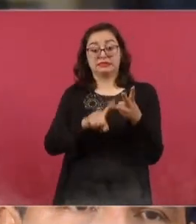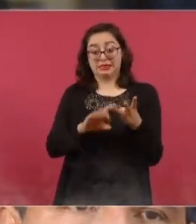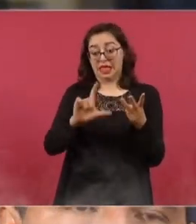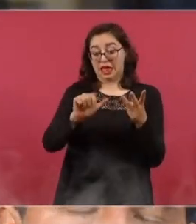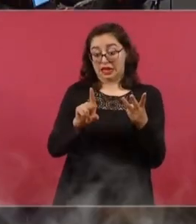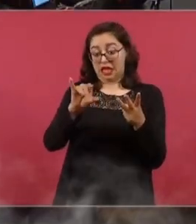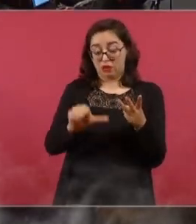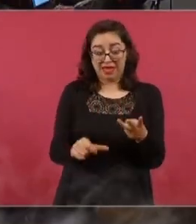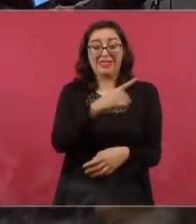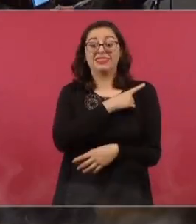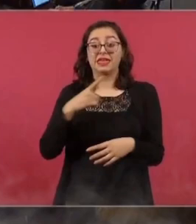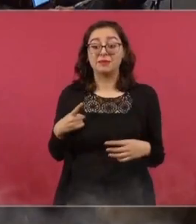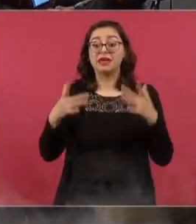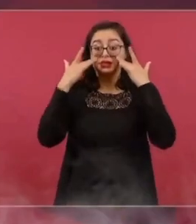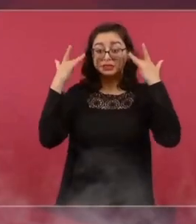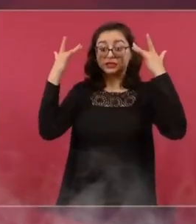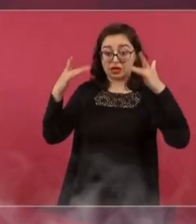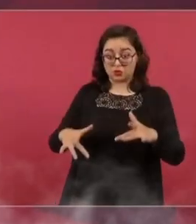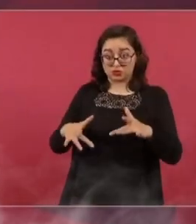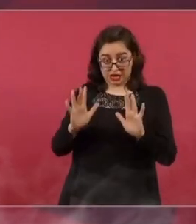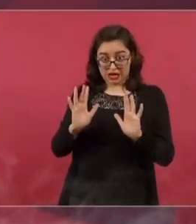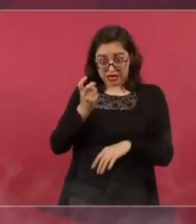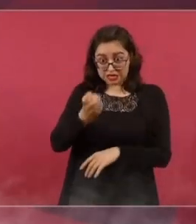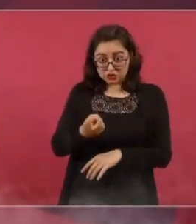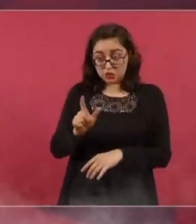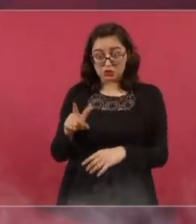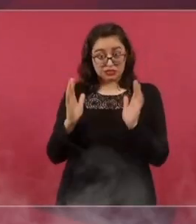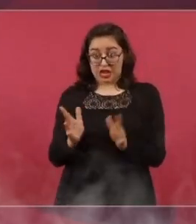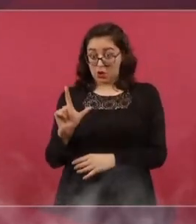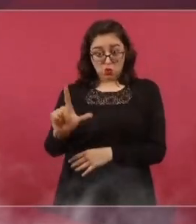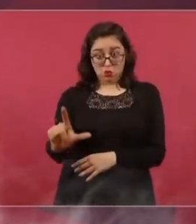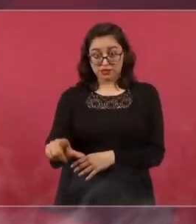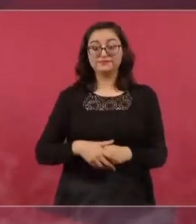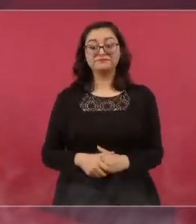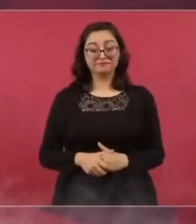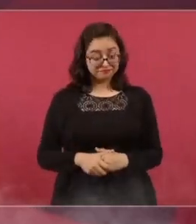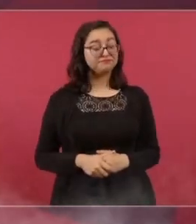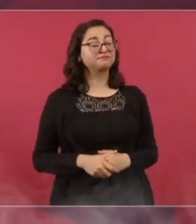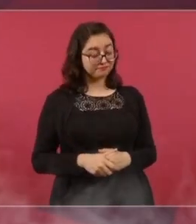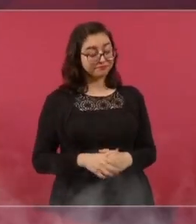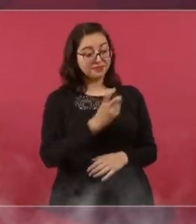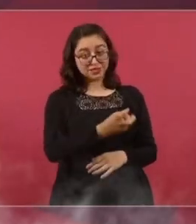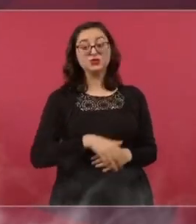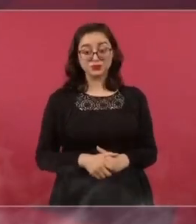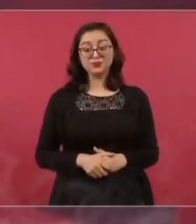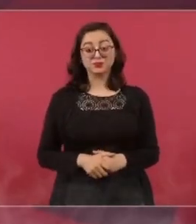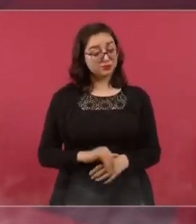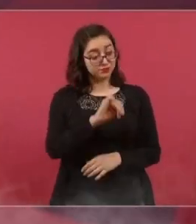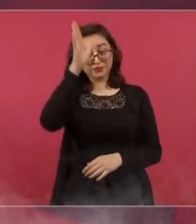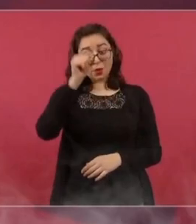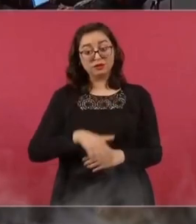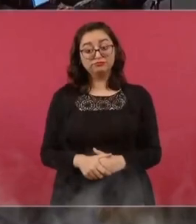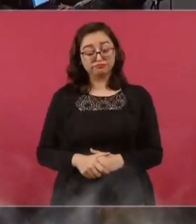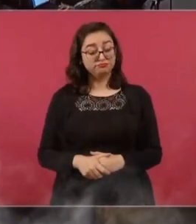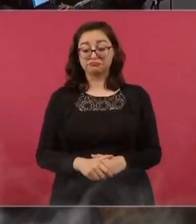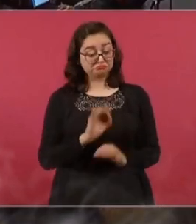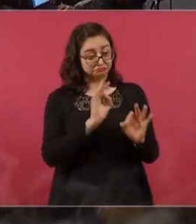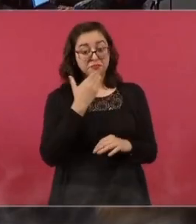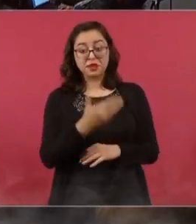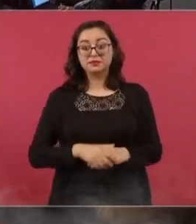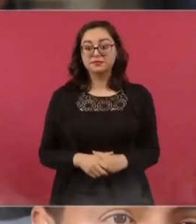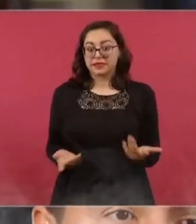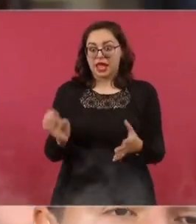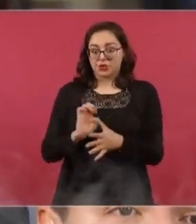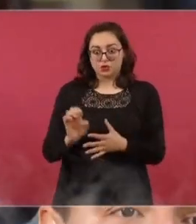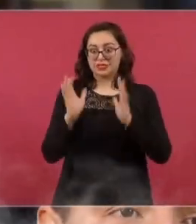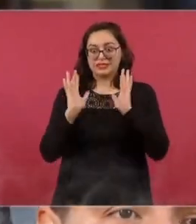a partir de que Morena dé a conocer esta decisión del Consejo, es decir, a partir del próximo lunes. Así es. Ya, estoy de acuerdo contigo. Ok, entonces tendría que recibir